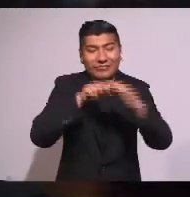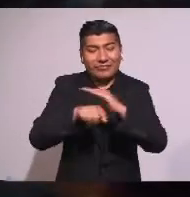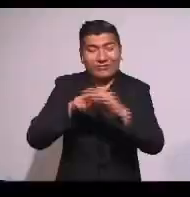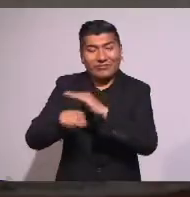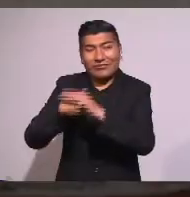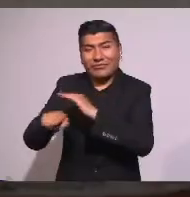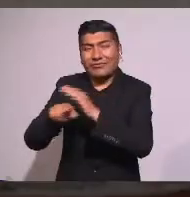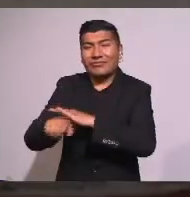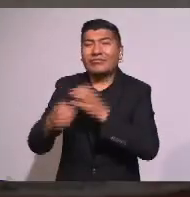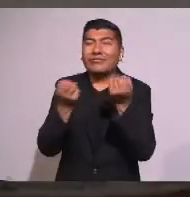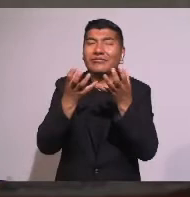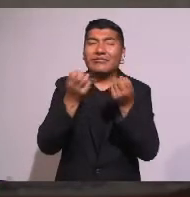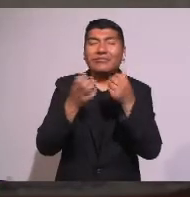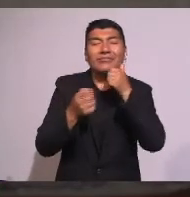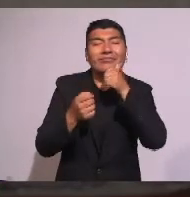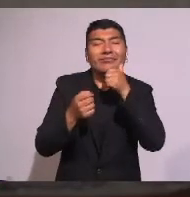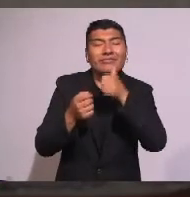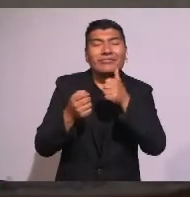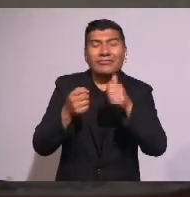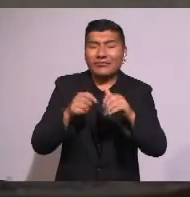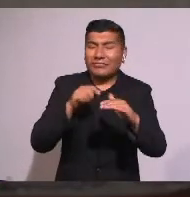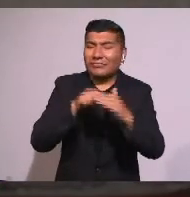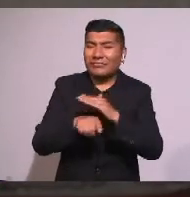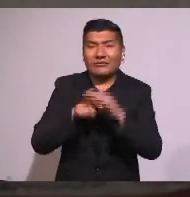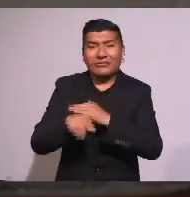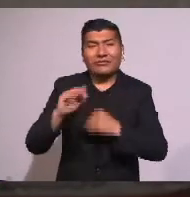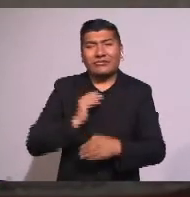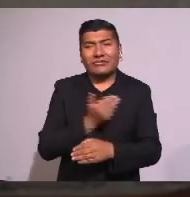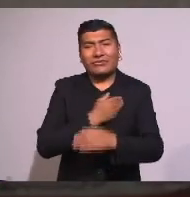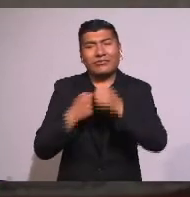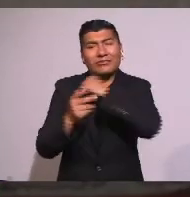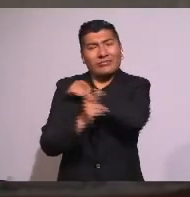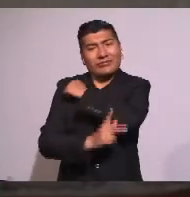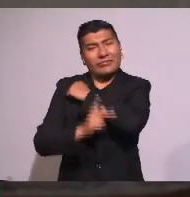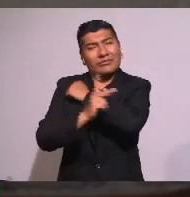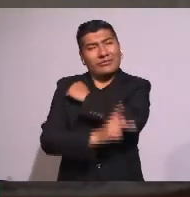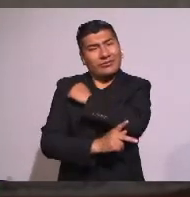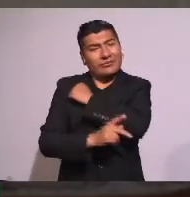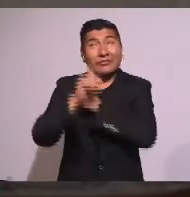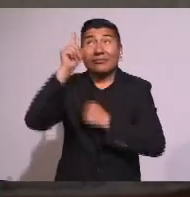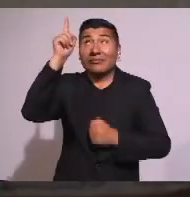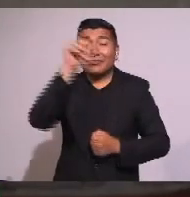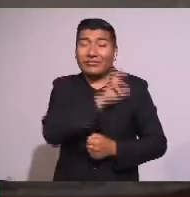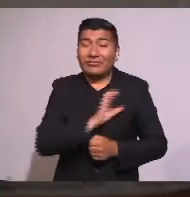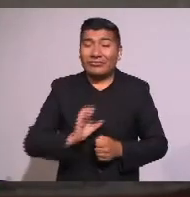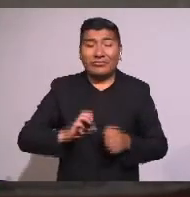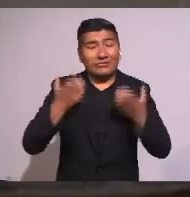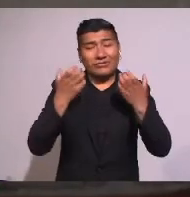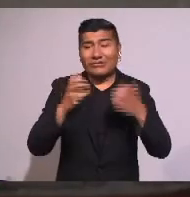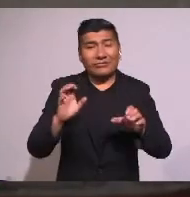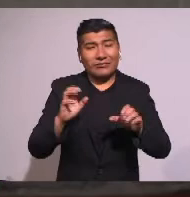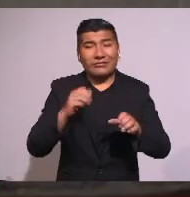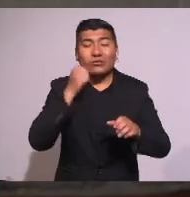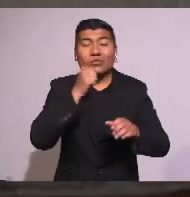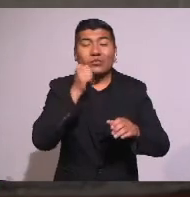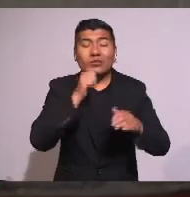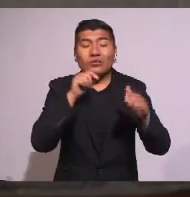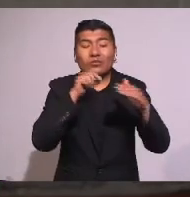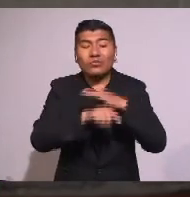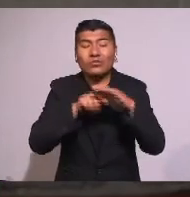de tantas mujeres que son asesinadas en nuestro país. Cristo no quiere los